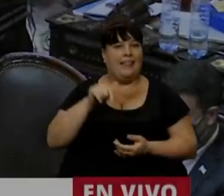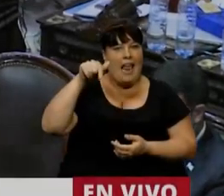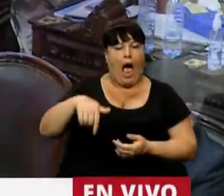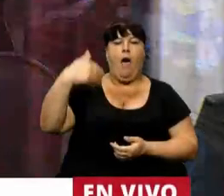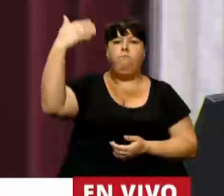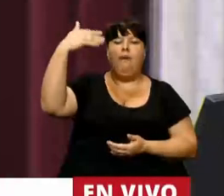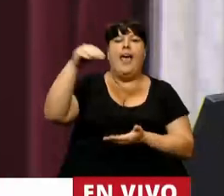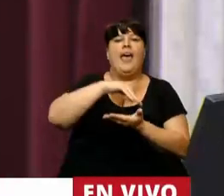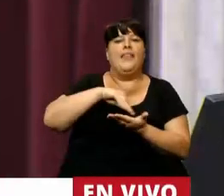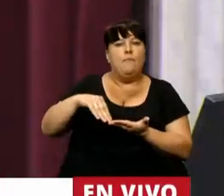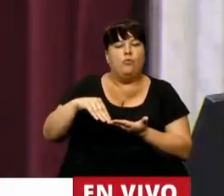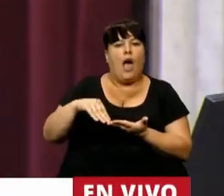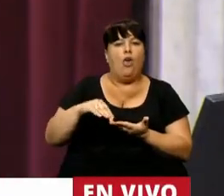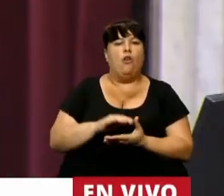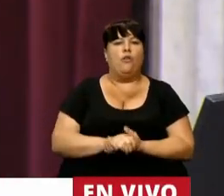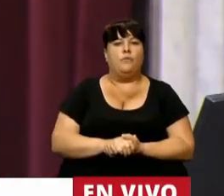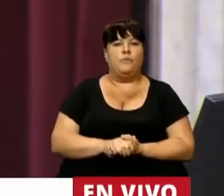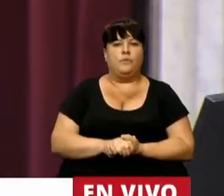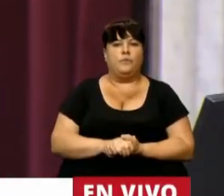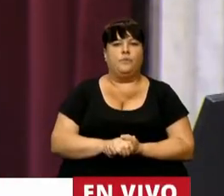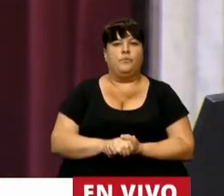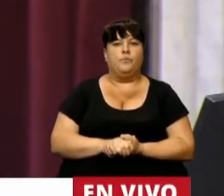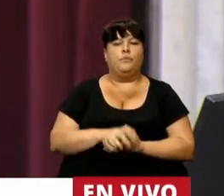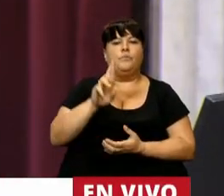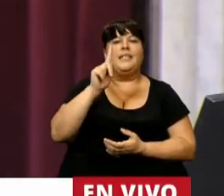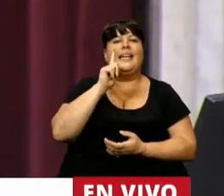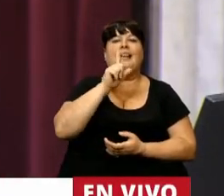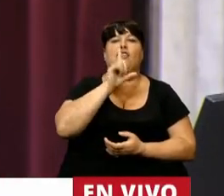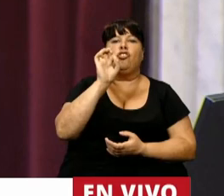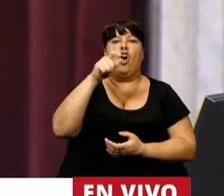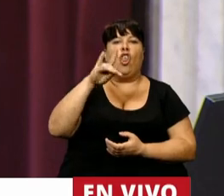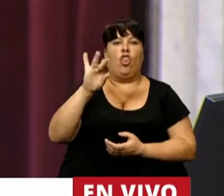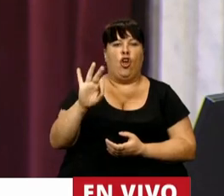En el uso de la palabra, el diputado Cristian Ritondo.